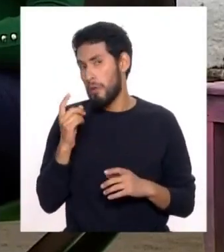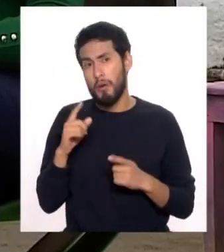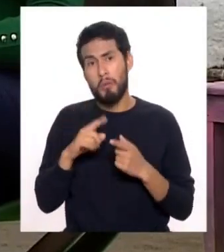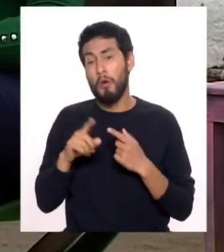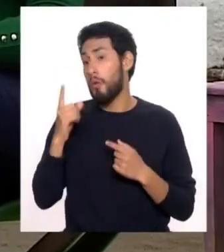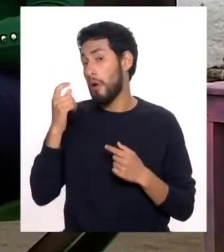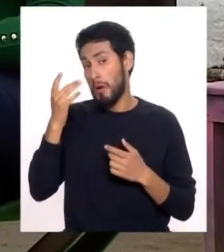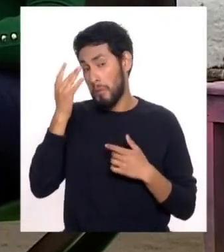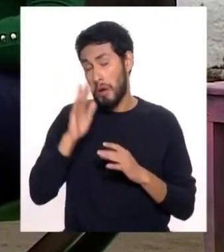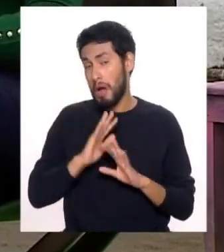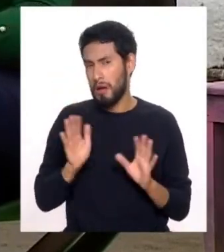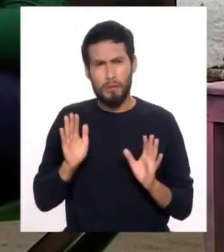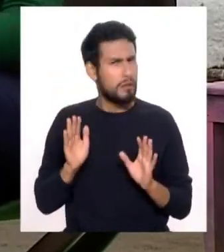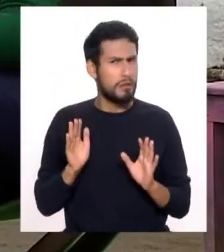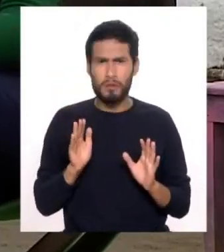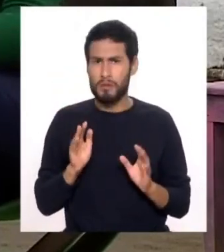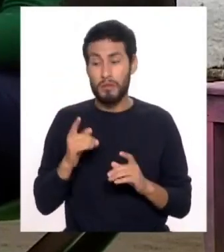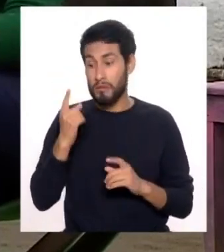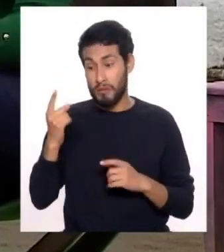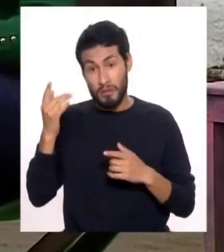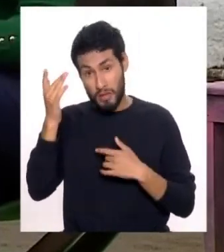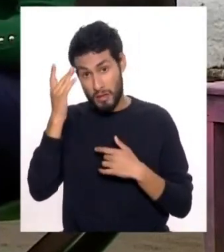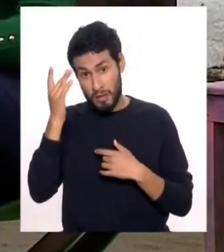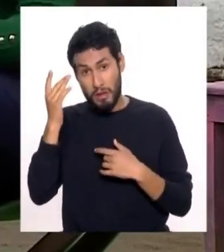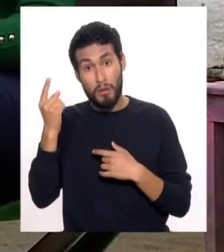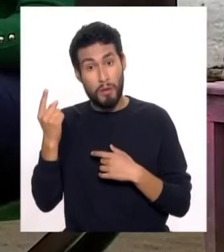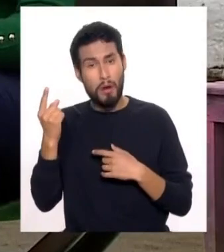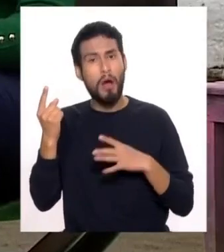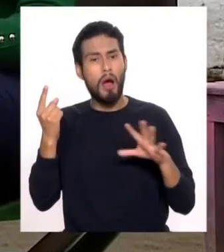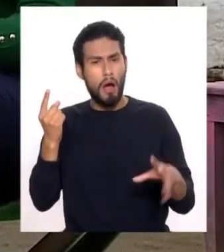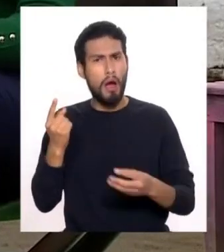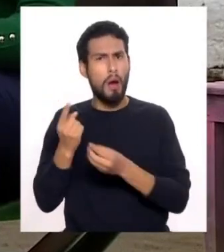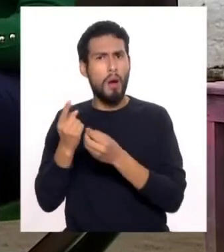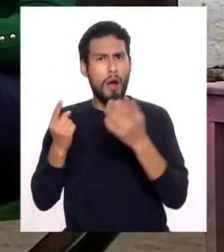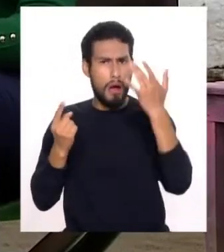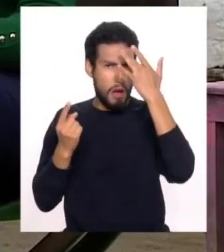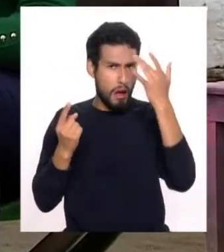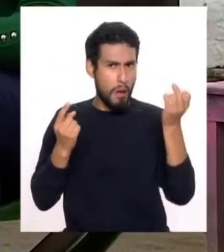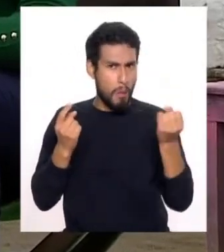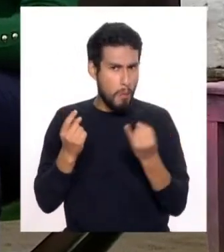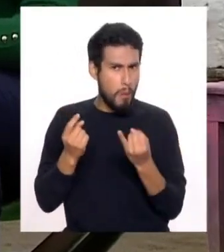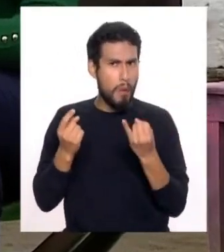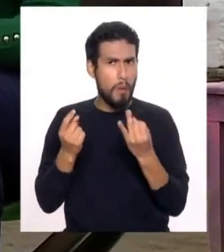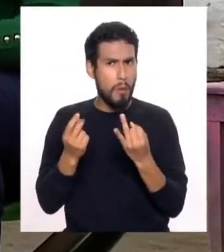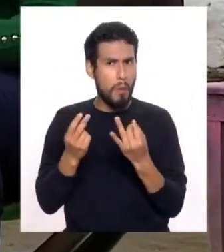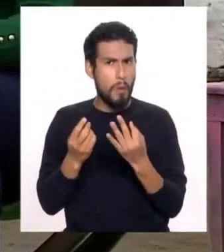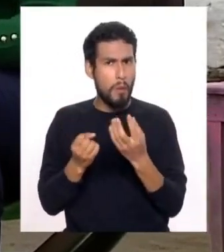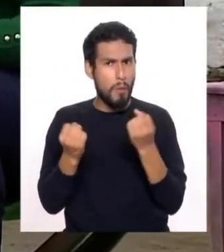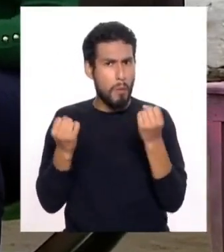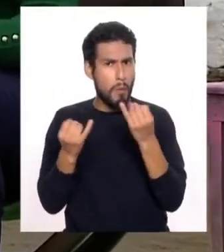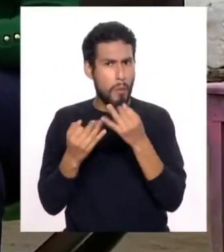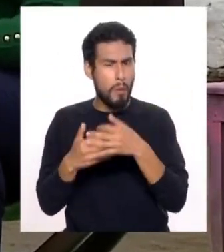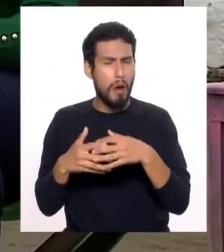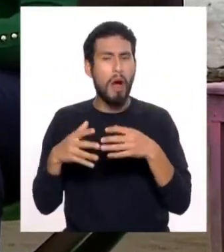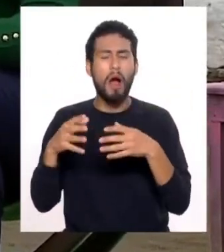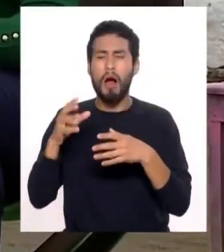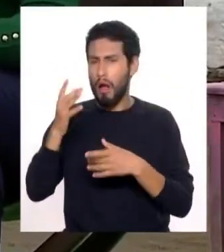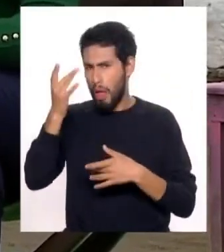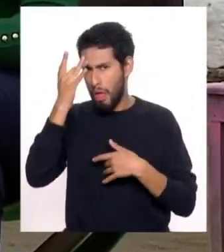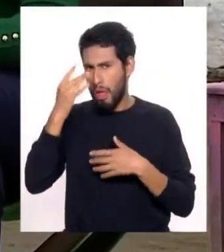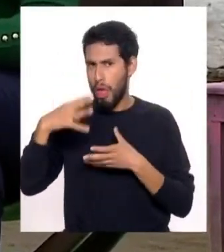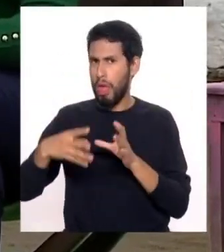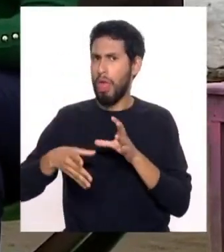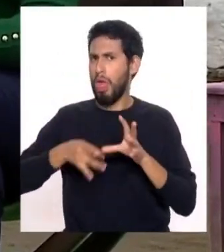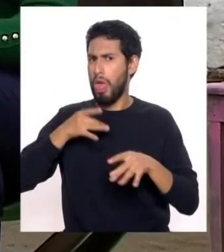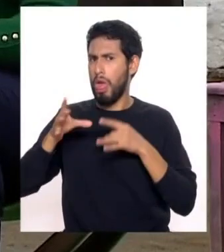sola enfermedad. A veces junto con el papiloma virus uno puede encontrar otros virus, otros hongos, otras bacterias que realmente